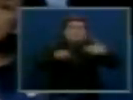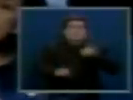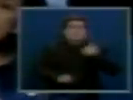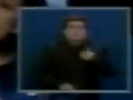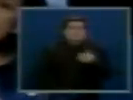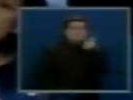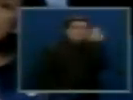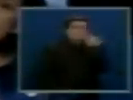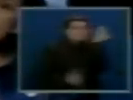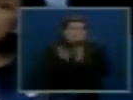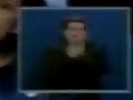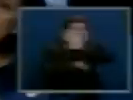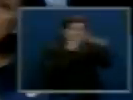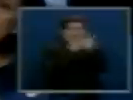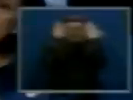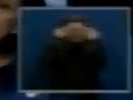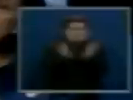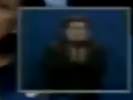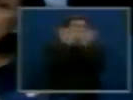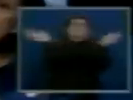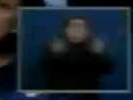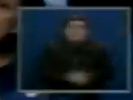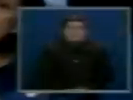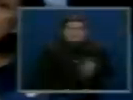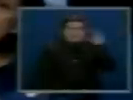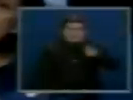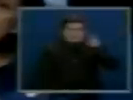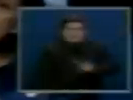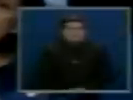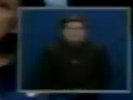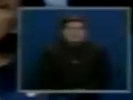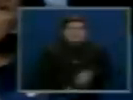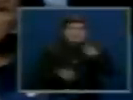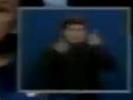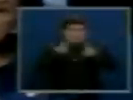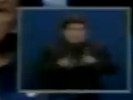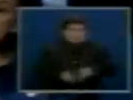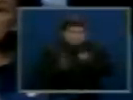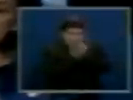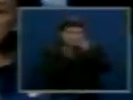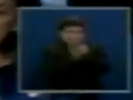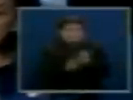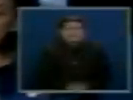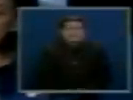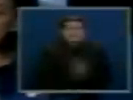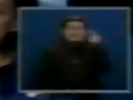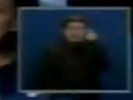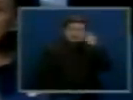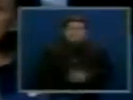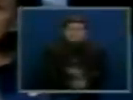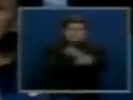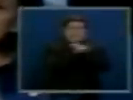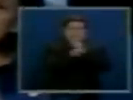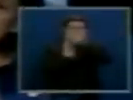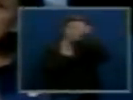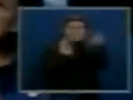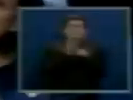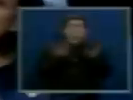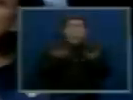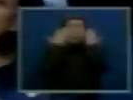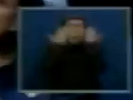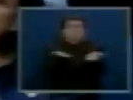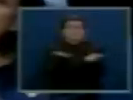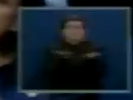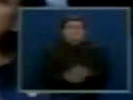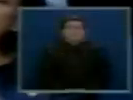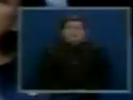acceso a todo tipo de información pública que tenga derecho a escrutar en ejercicio de las garantías que la Constitución le otorga para una